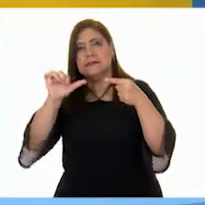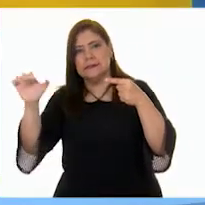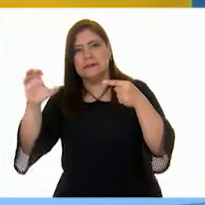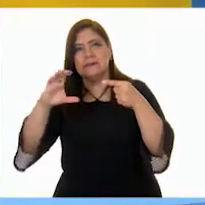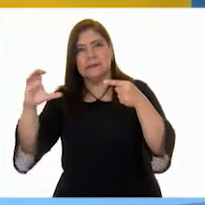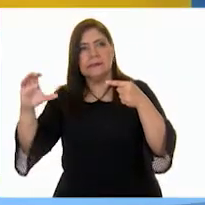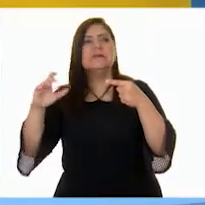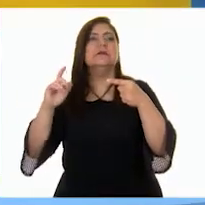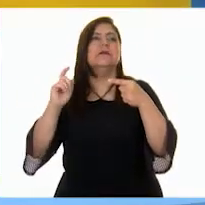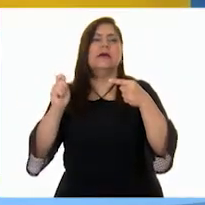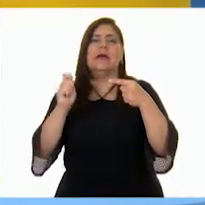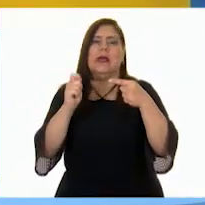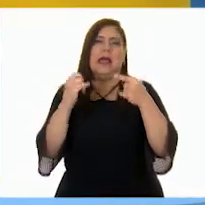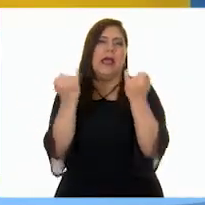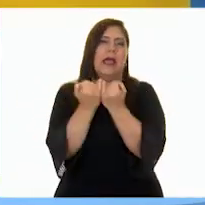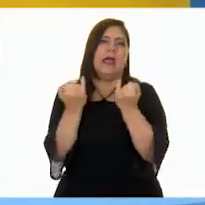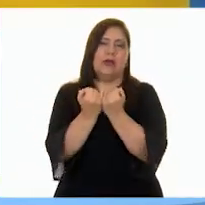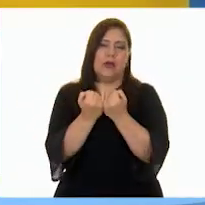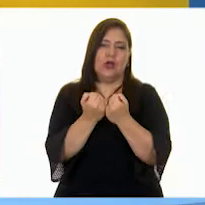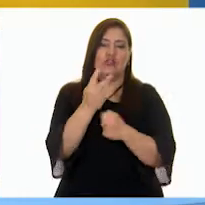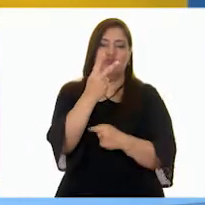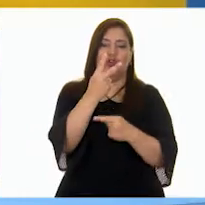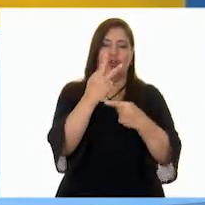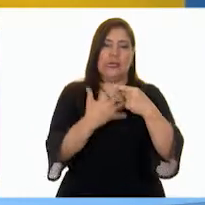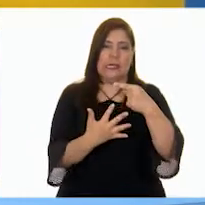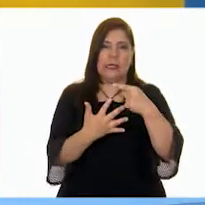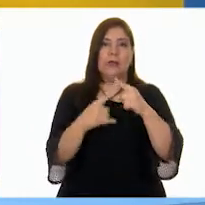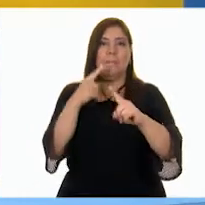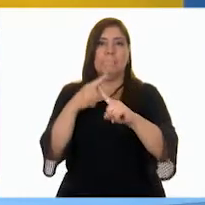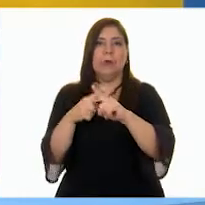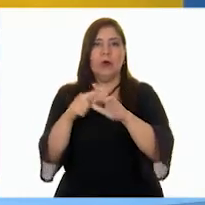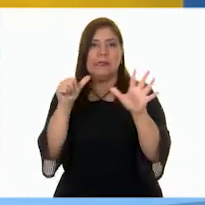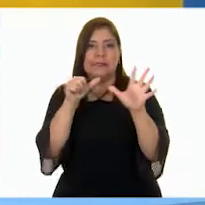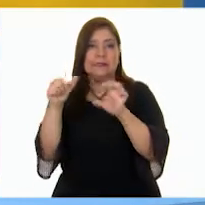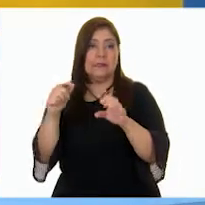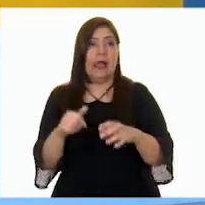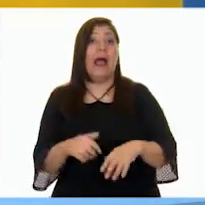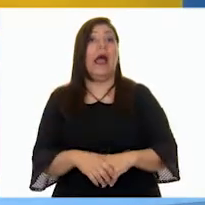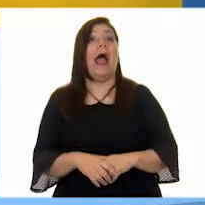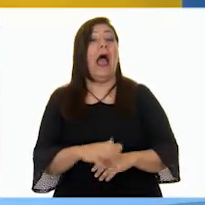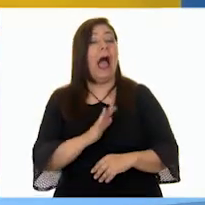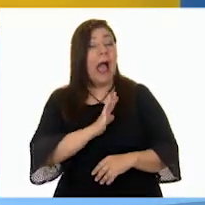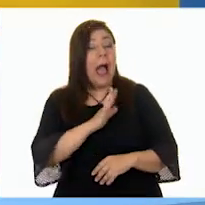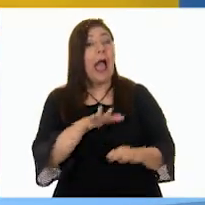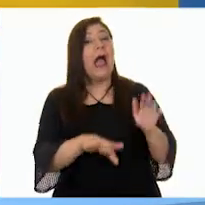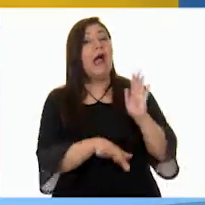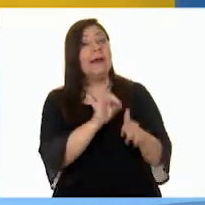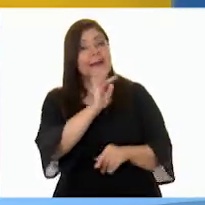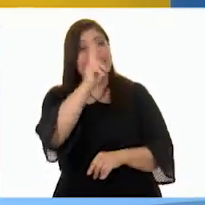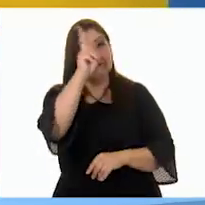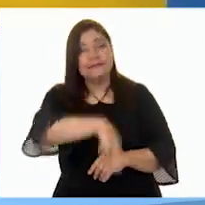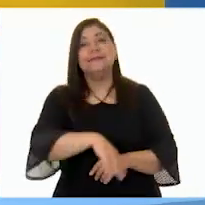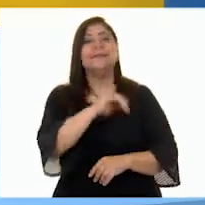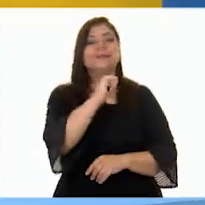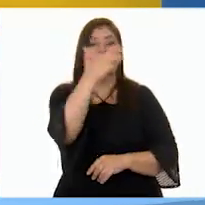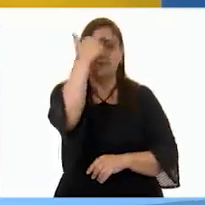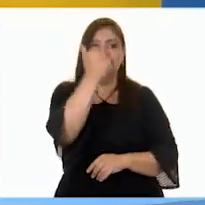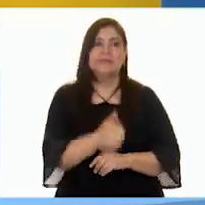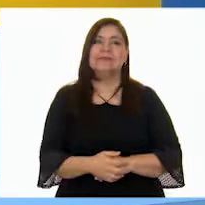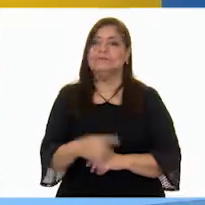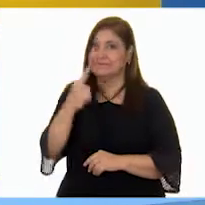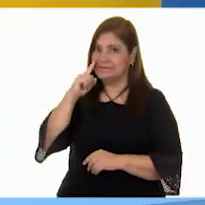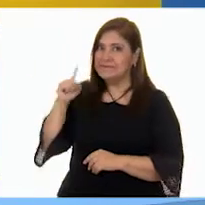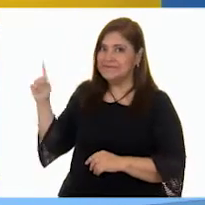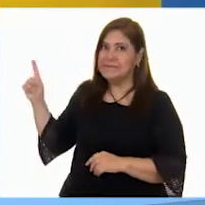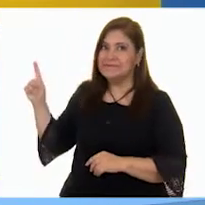2/5 por 600. Por 600. ¡Ah! ¡Es cierto! ¿Ya viste,